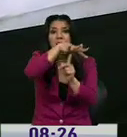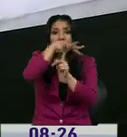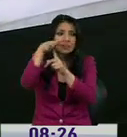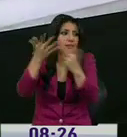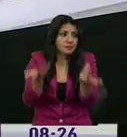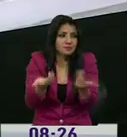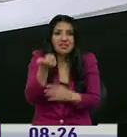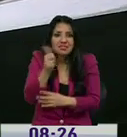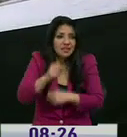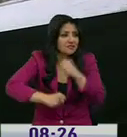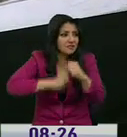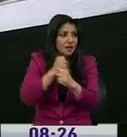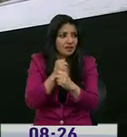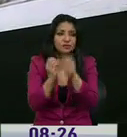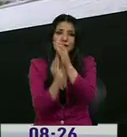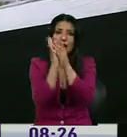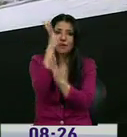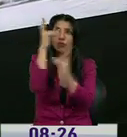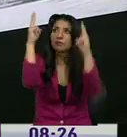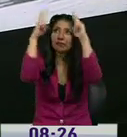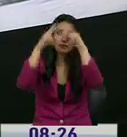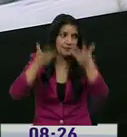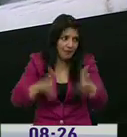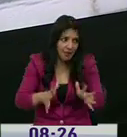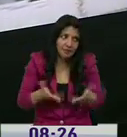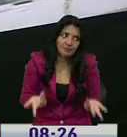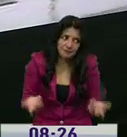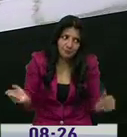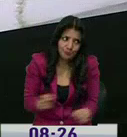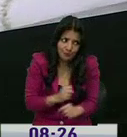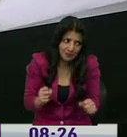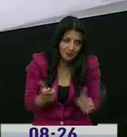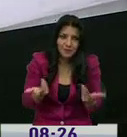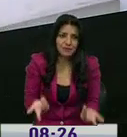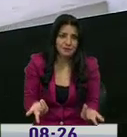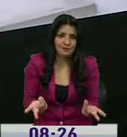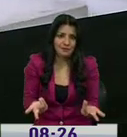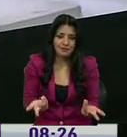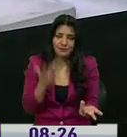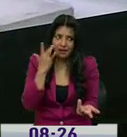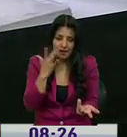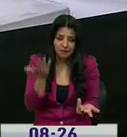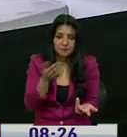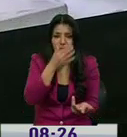puede ser que en 10 años ninguna administración haya hecho nada. O sea, eso es una vaina rara.